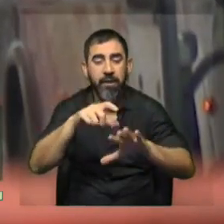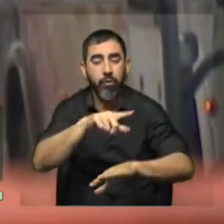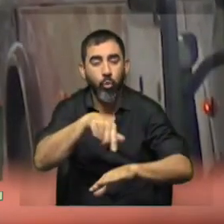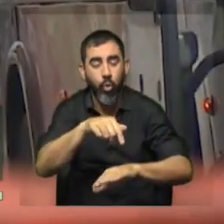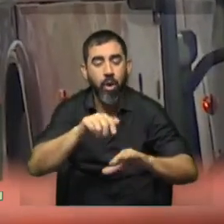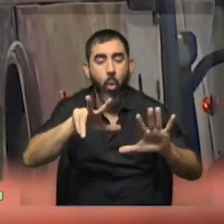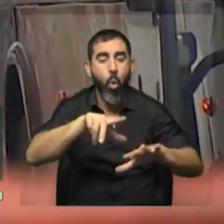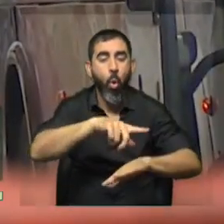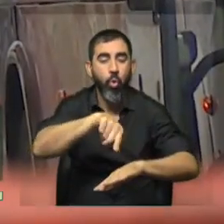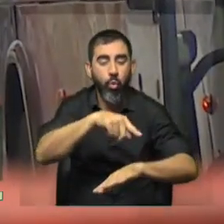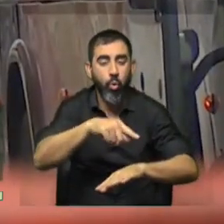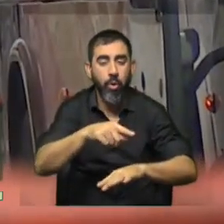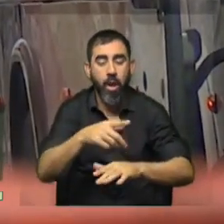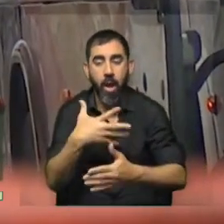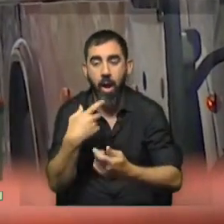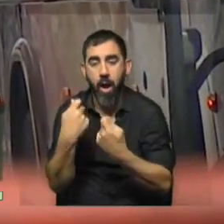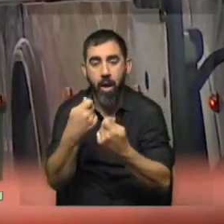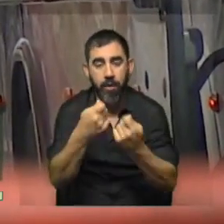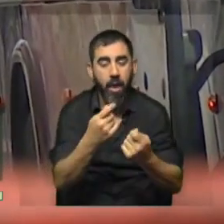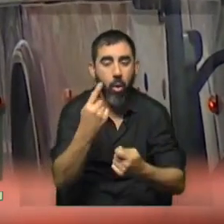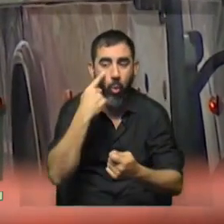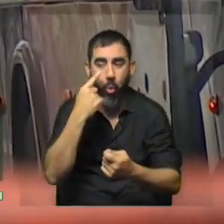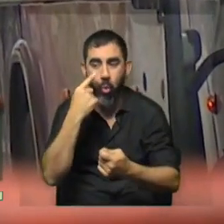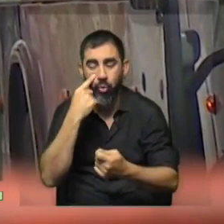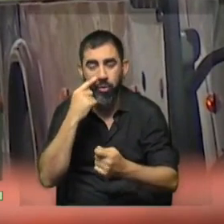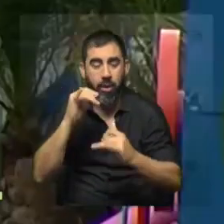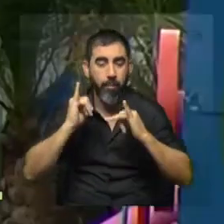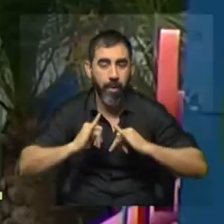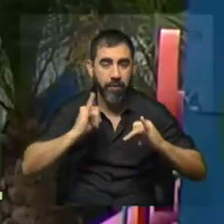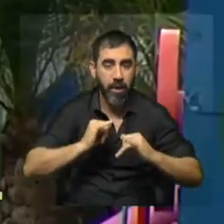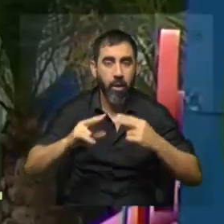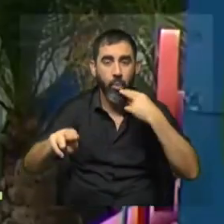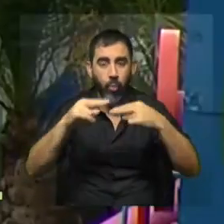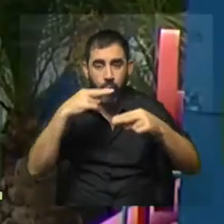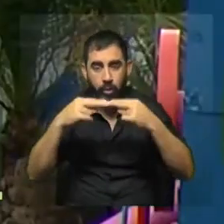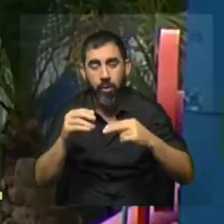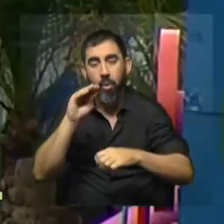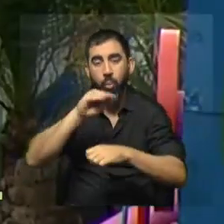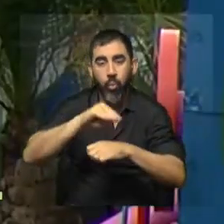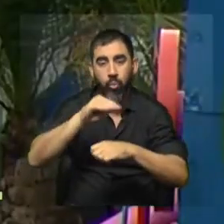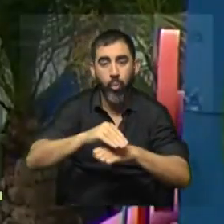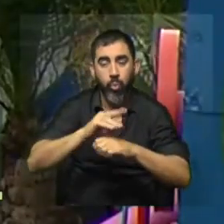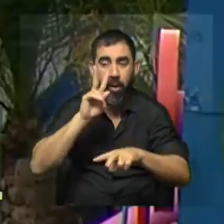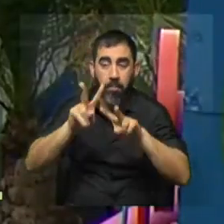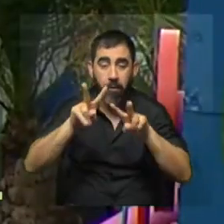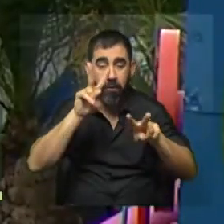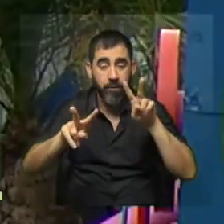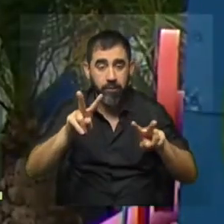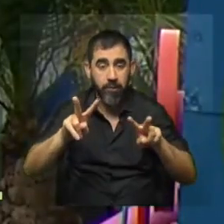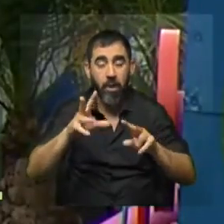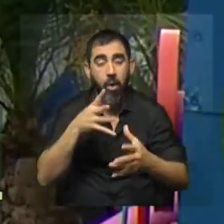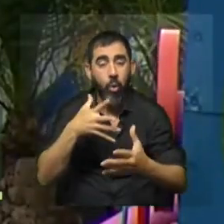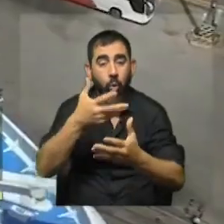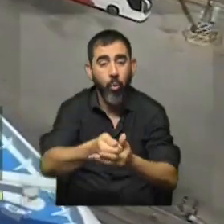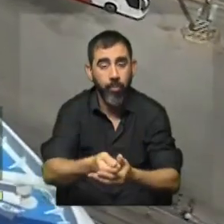horas a consumir, a conocer, gastronomía, cultura, paisaje,